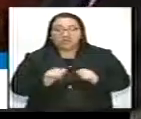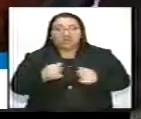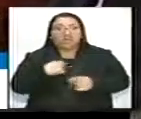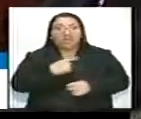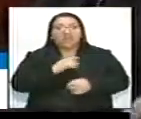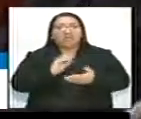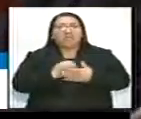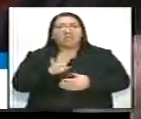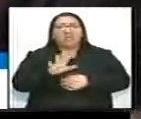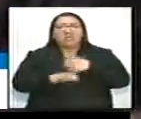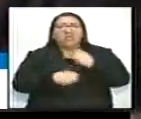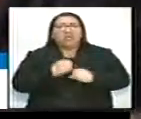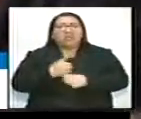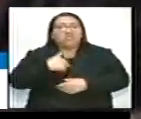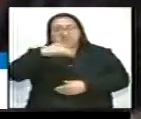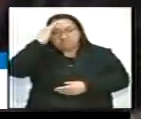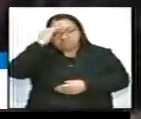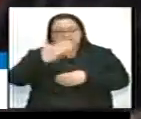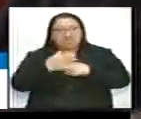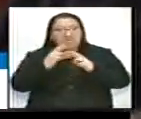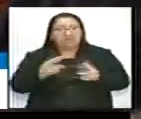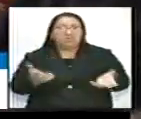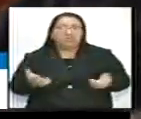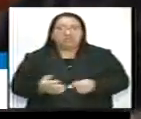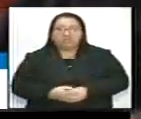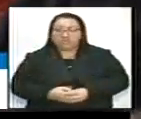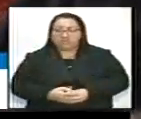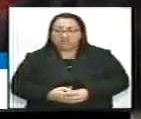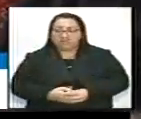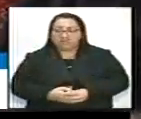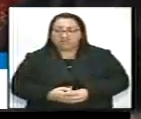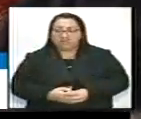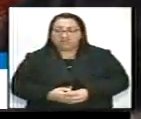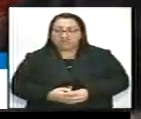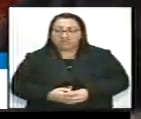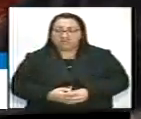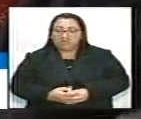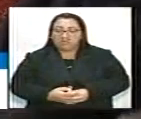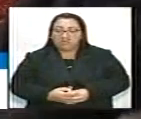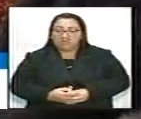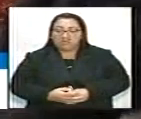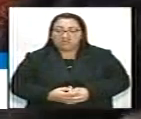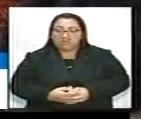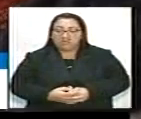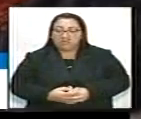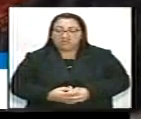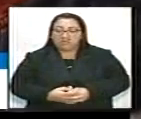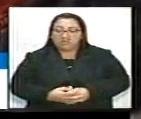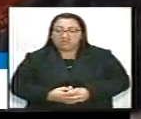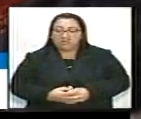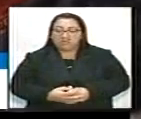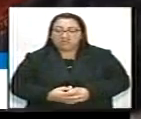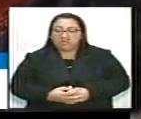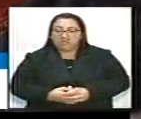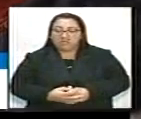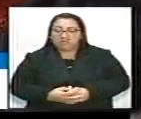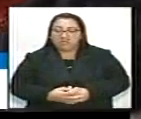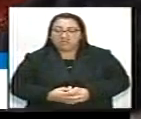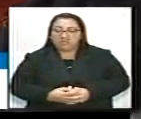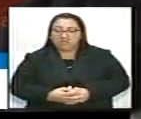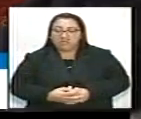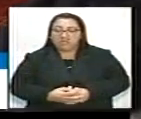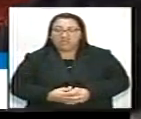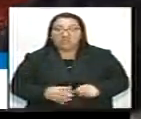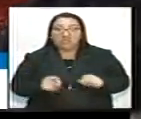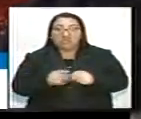de 4 o 5 años y no sabemos los resultados. Entonces, señor presidente, sería importante solicitarlo a ello, y también adicionalmente pido